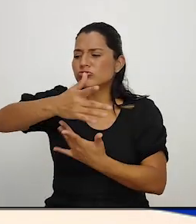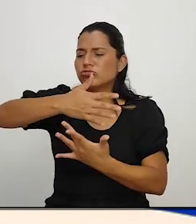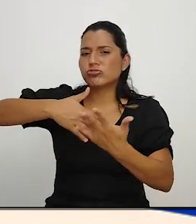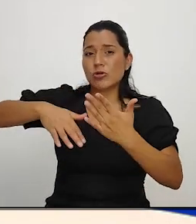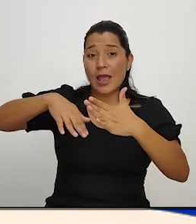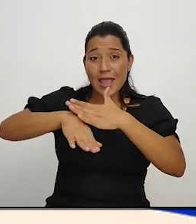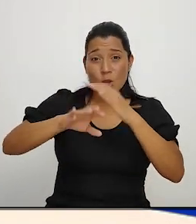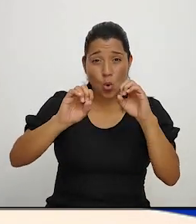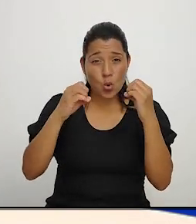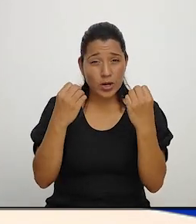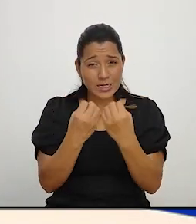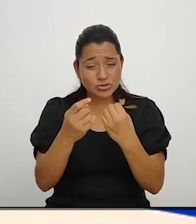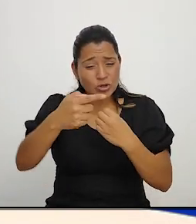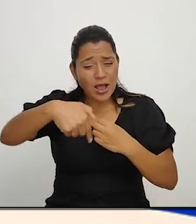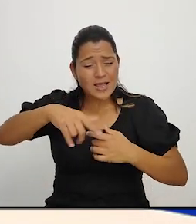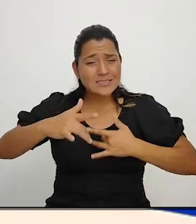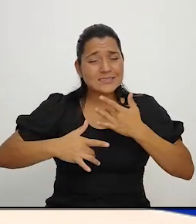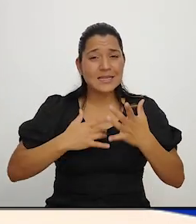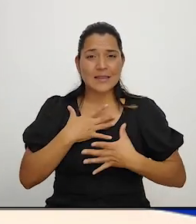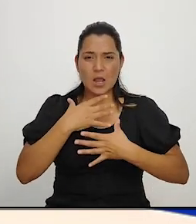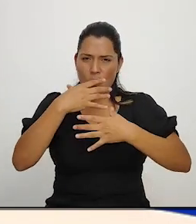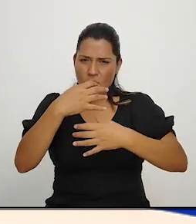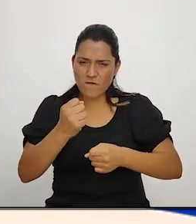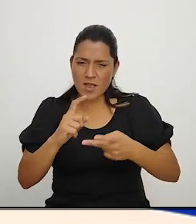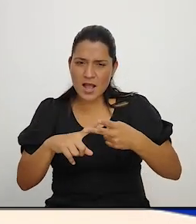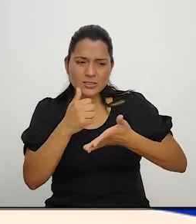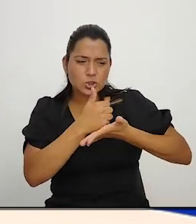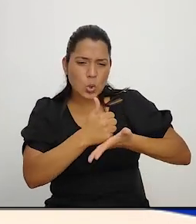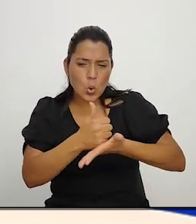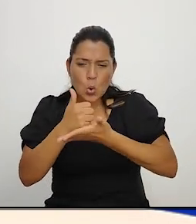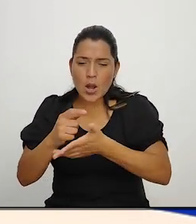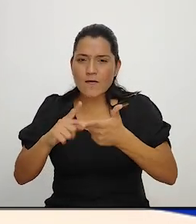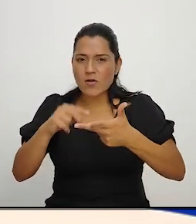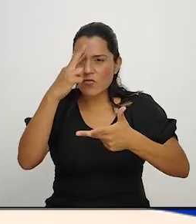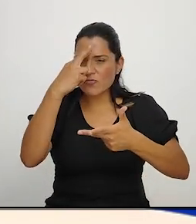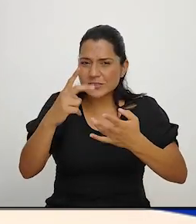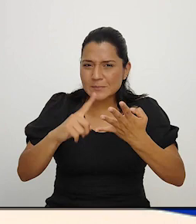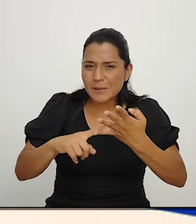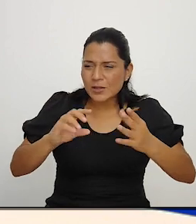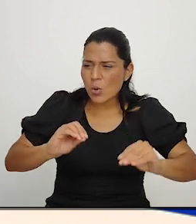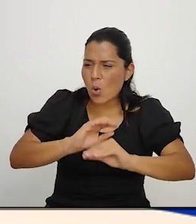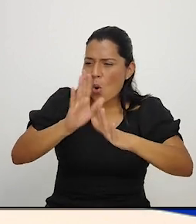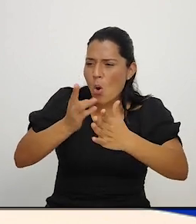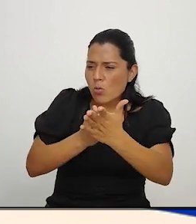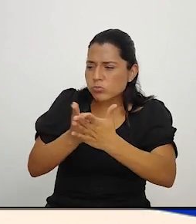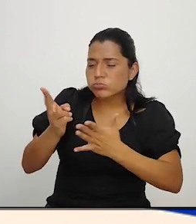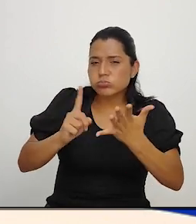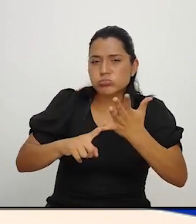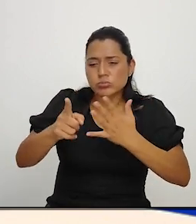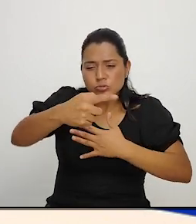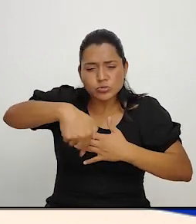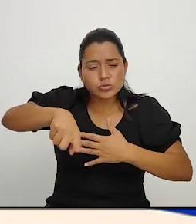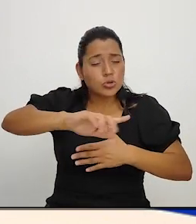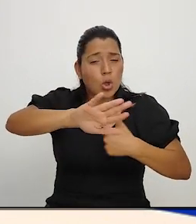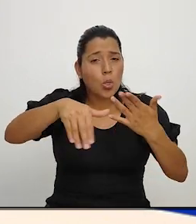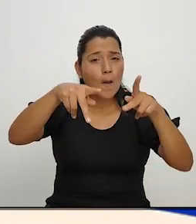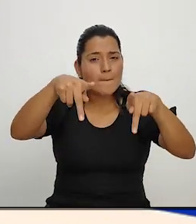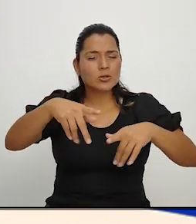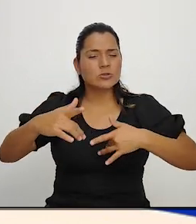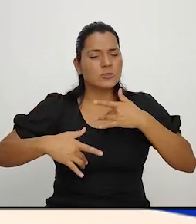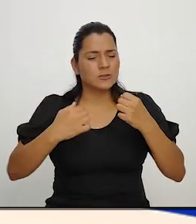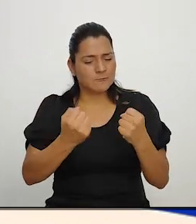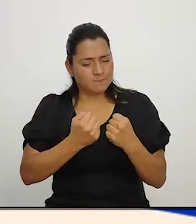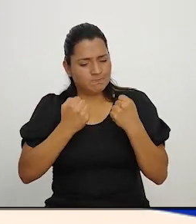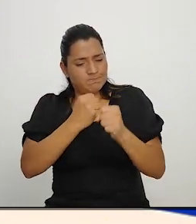por un ambiente de confianza colaboración respeto transparencia y empoderamiento de todas las personas